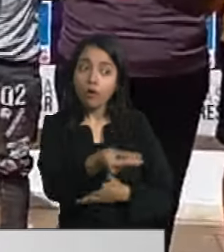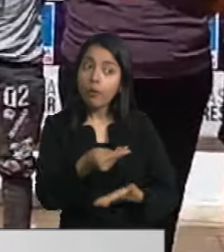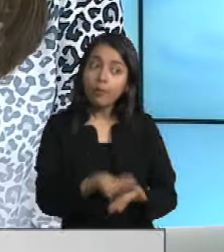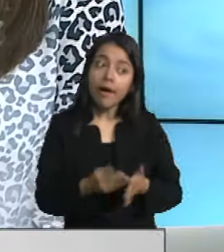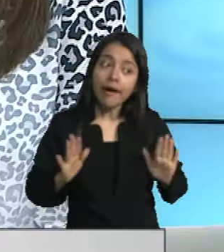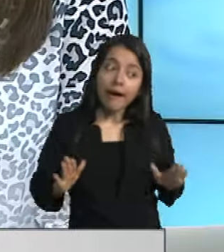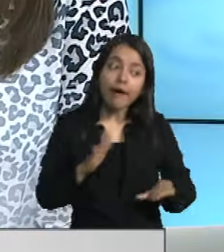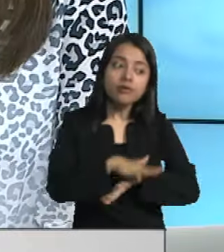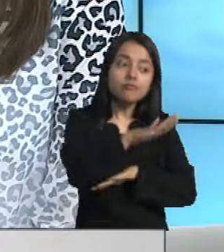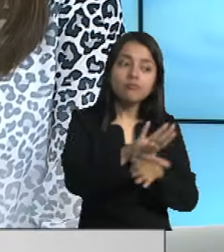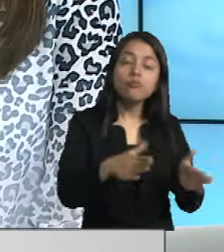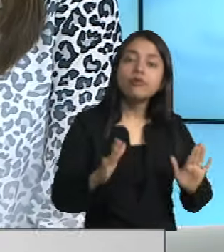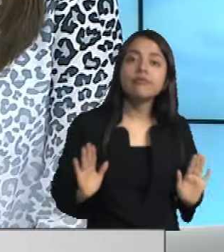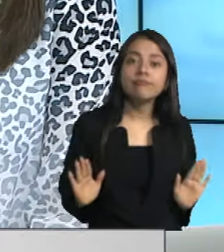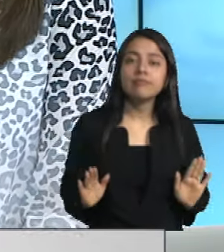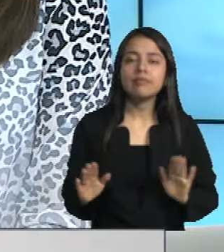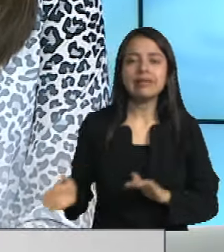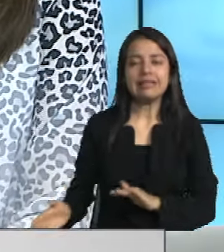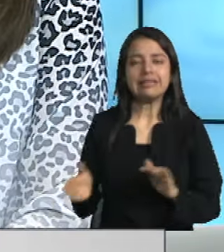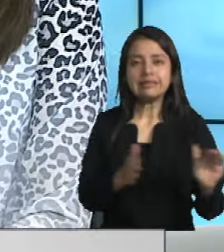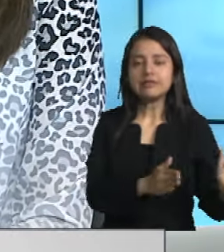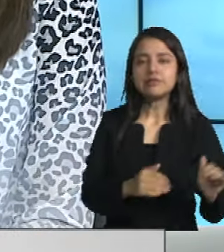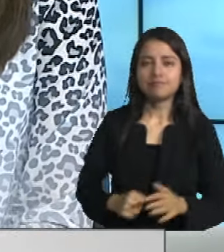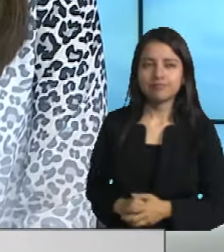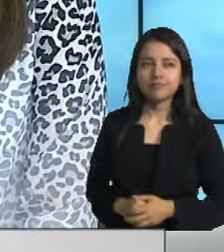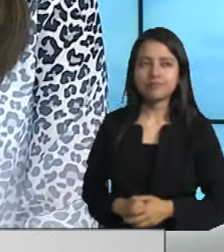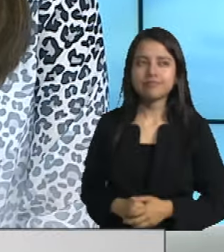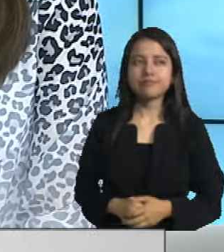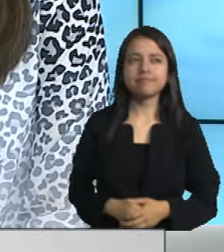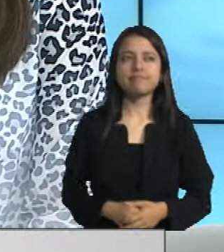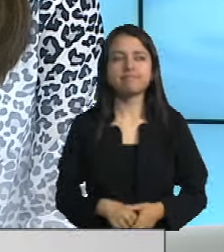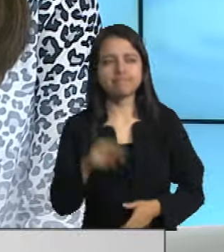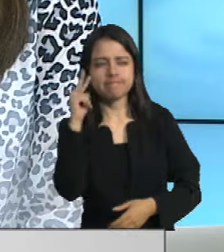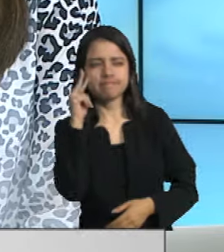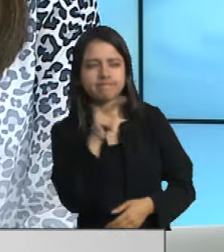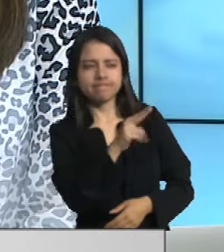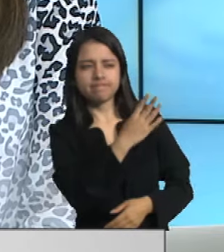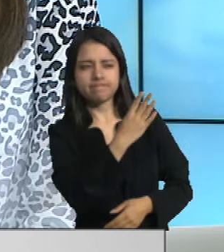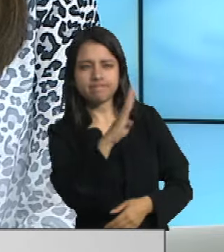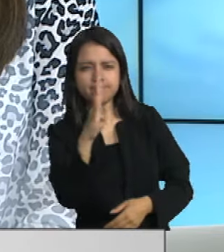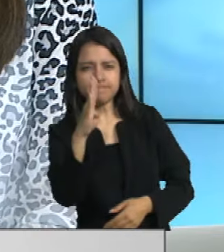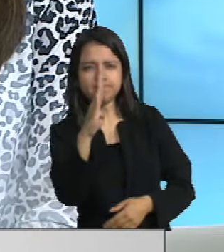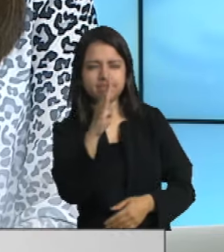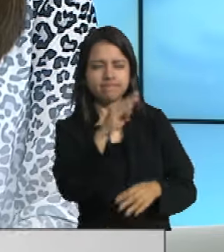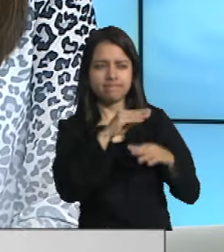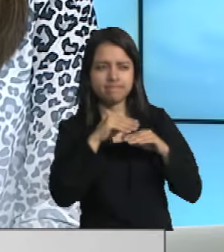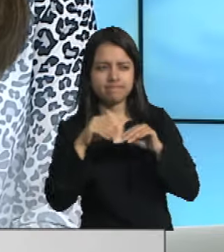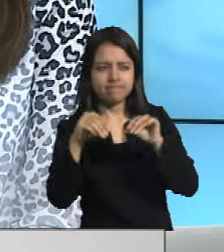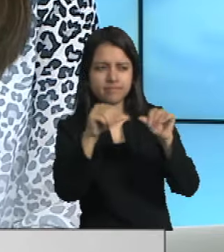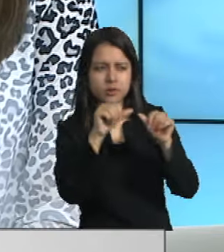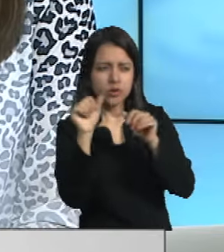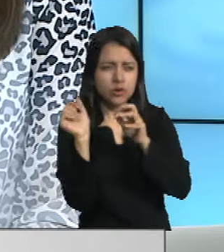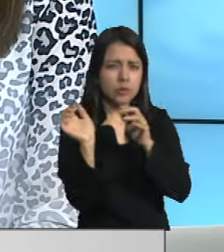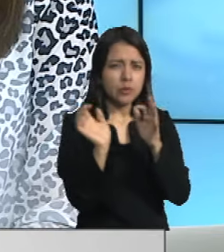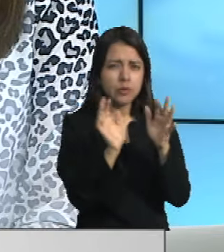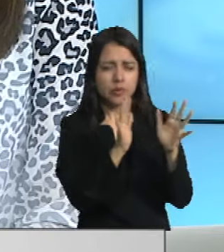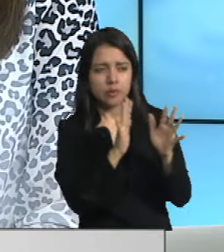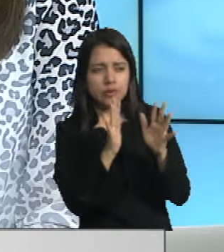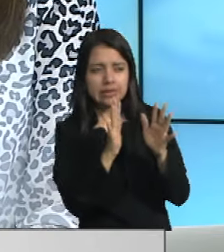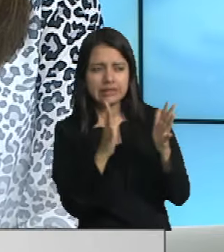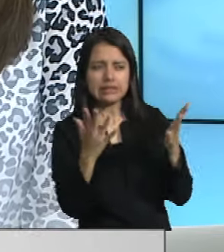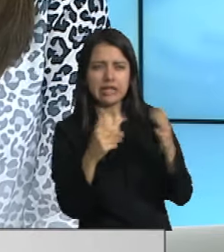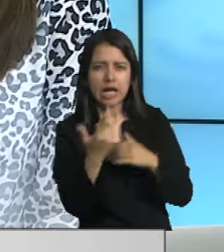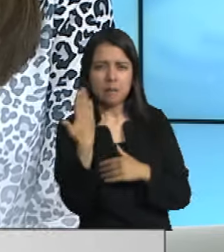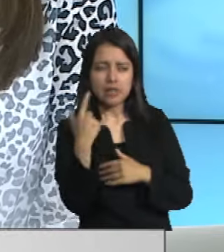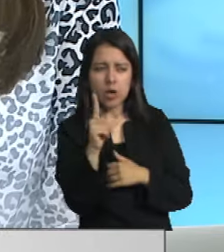extorsiones. Y cuando aún Barranquilla y el Atlántico no se reponen de los estragos del vendaval del lunes, una nueva tormenta tropical